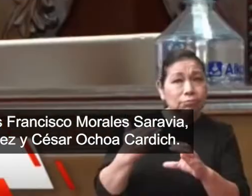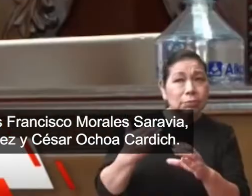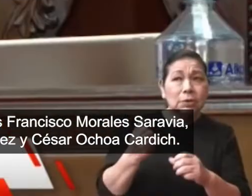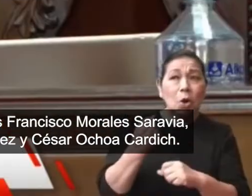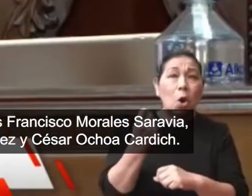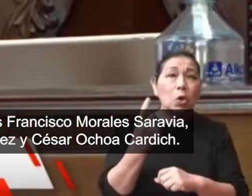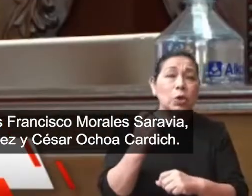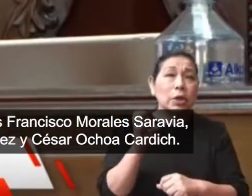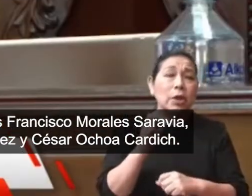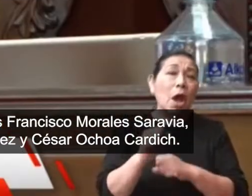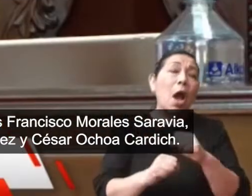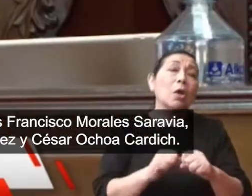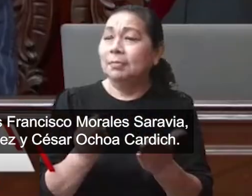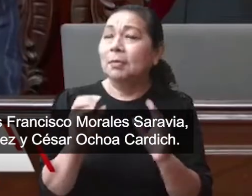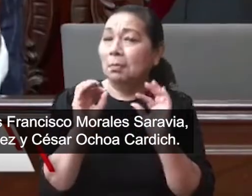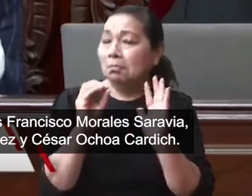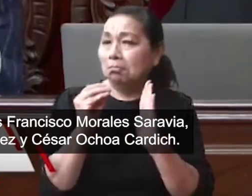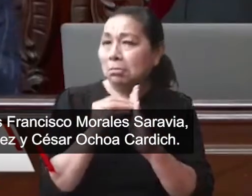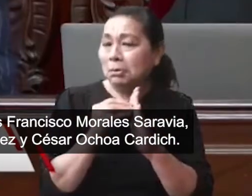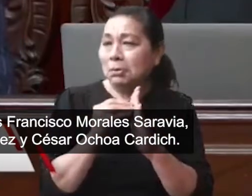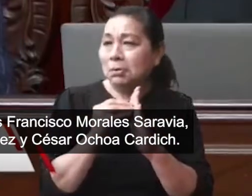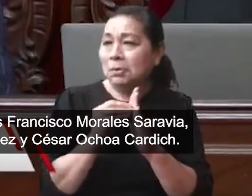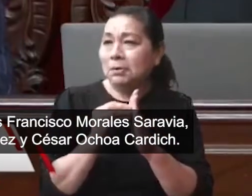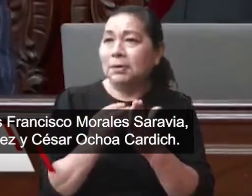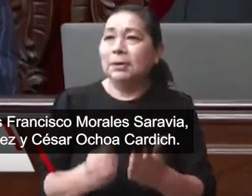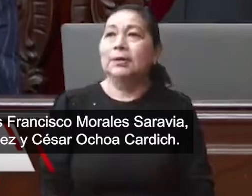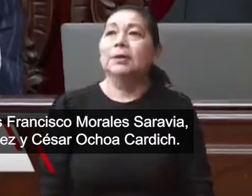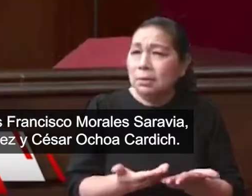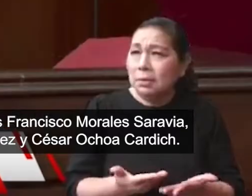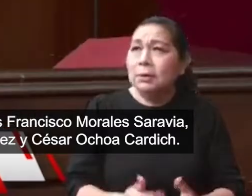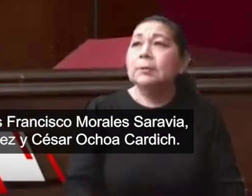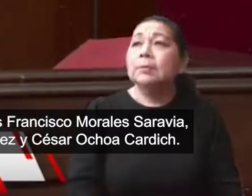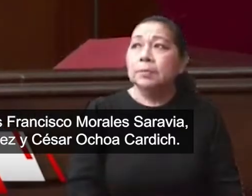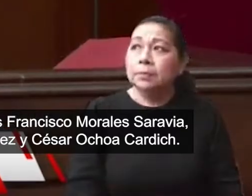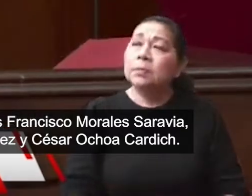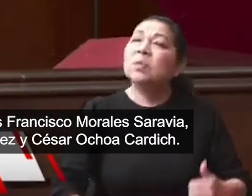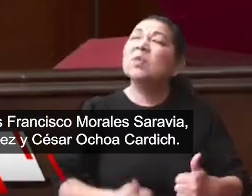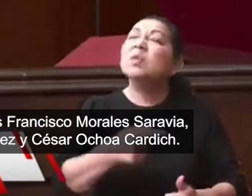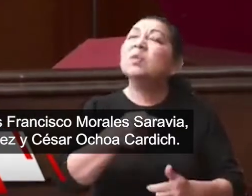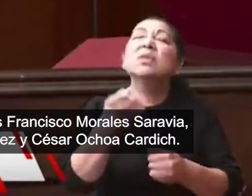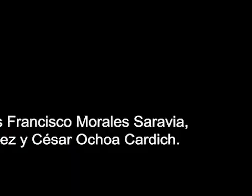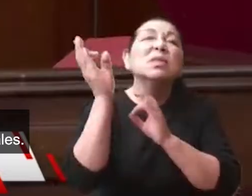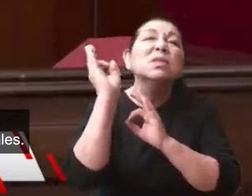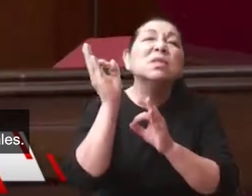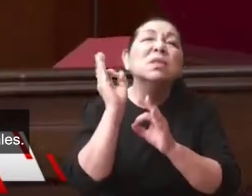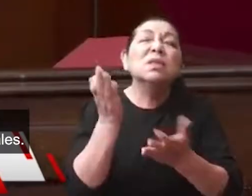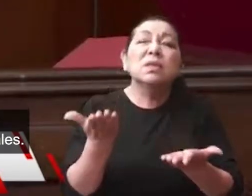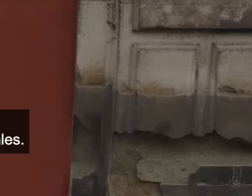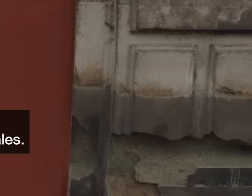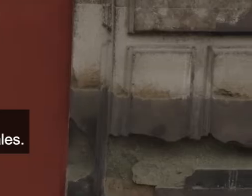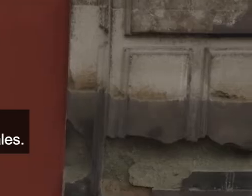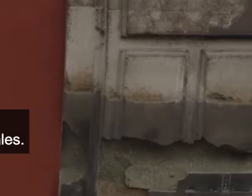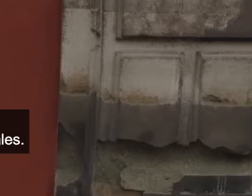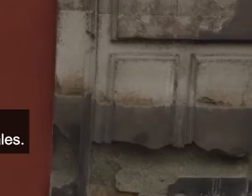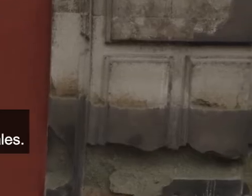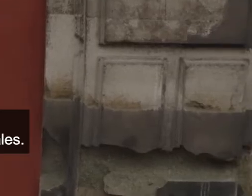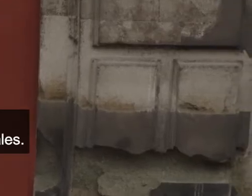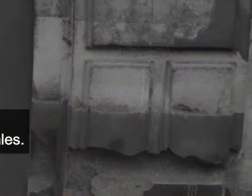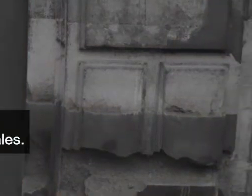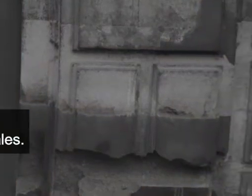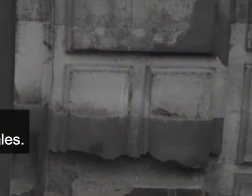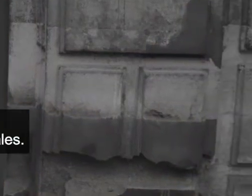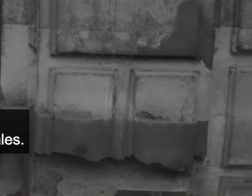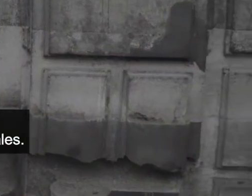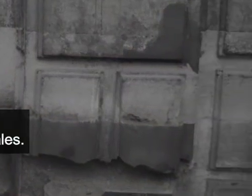Serga, Manuel Monteagudo Valdés, César Ochoa Cardich magistradokuna. Audienciam